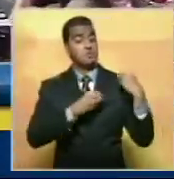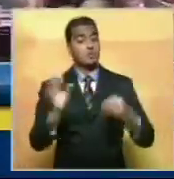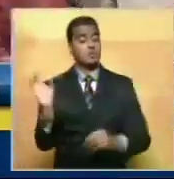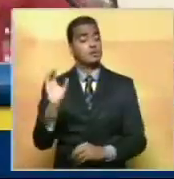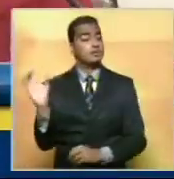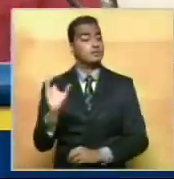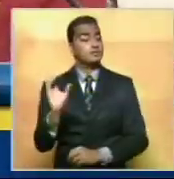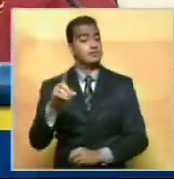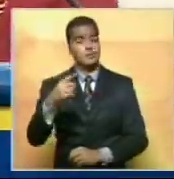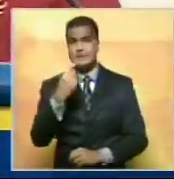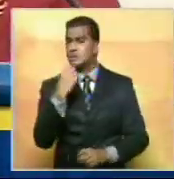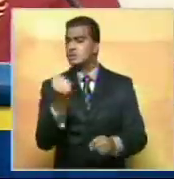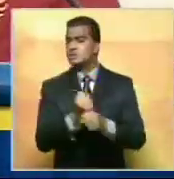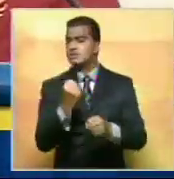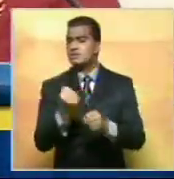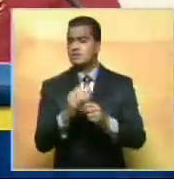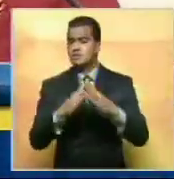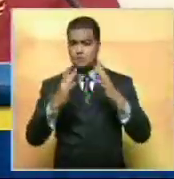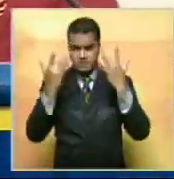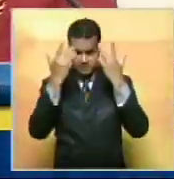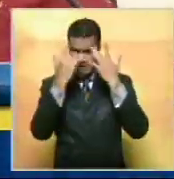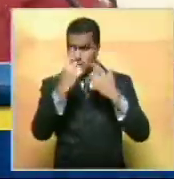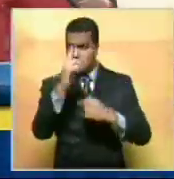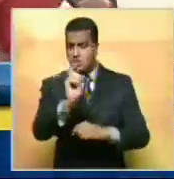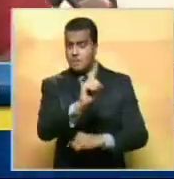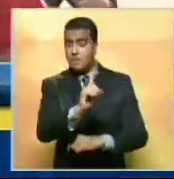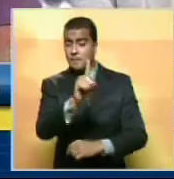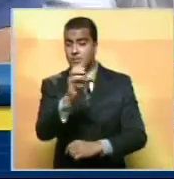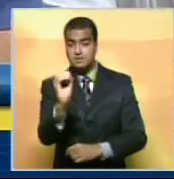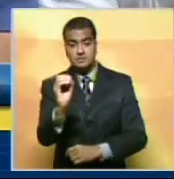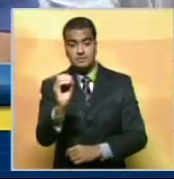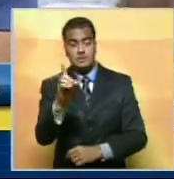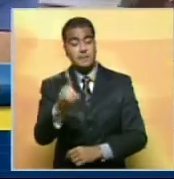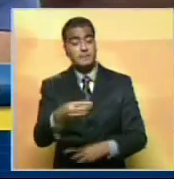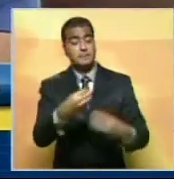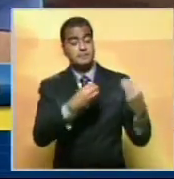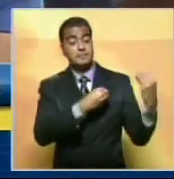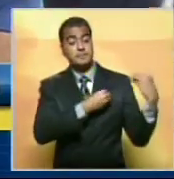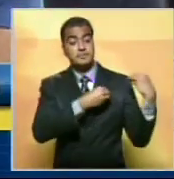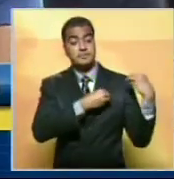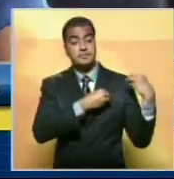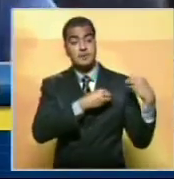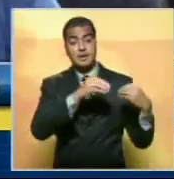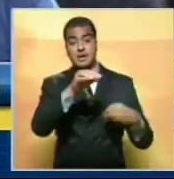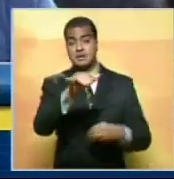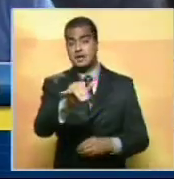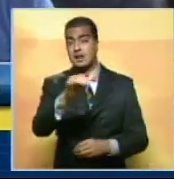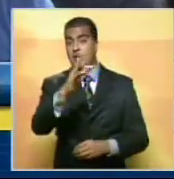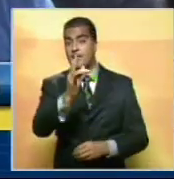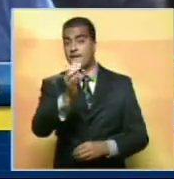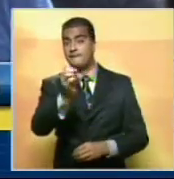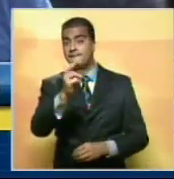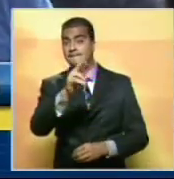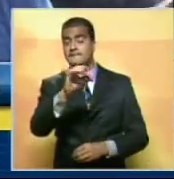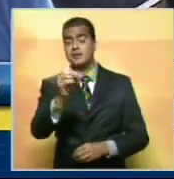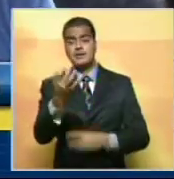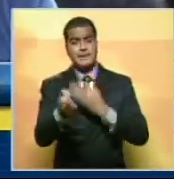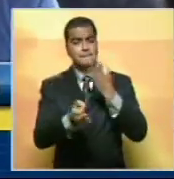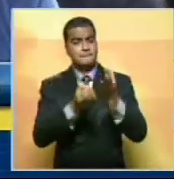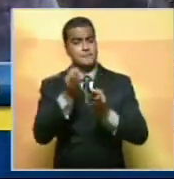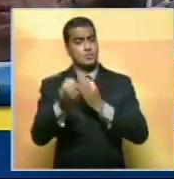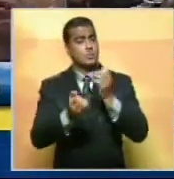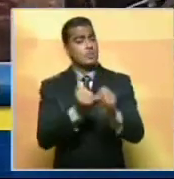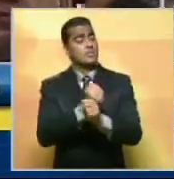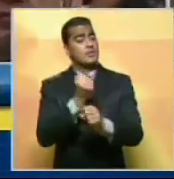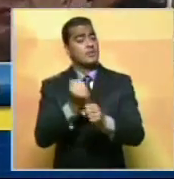caraqueños. Instó a trabajar con la estrategia del 1x10. Por su parte, la jefa de gobierno del Distrito Capital, Jacqueline Faría, destacó que es